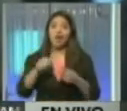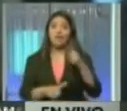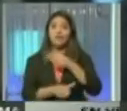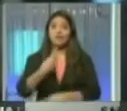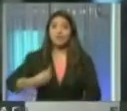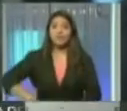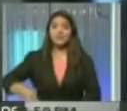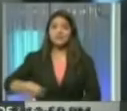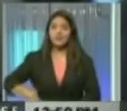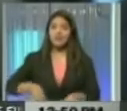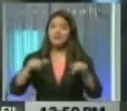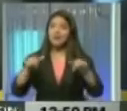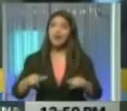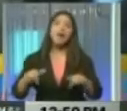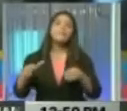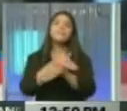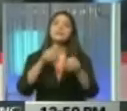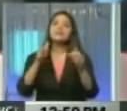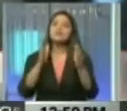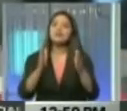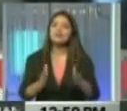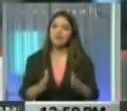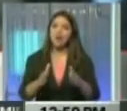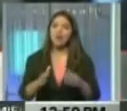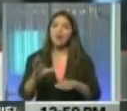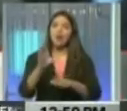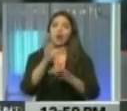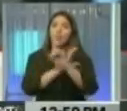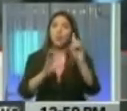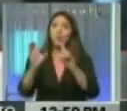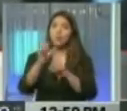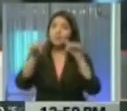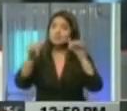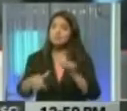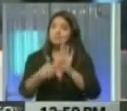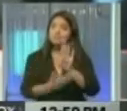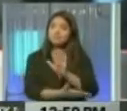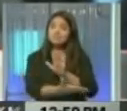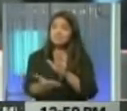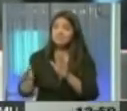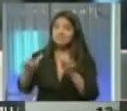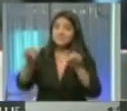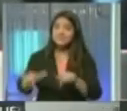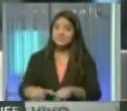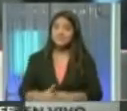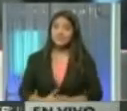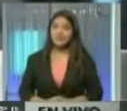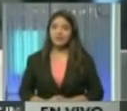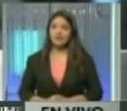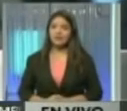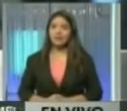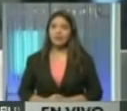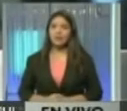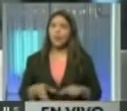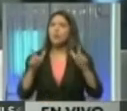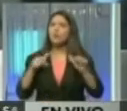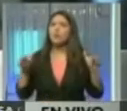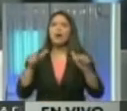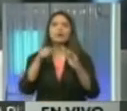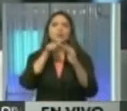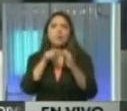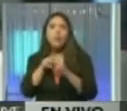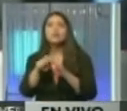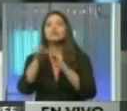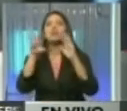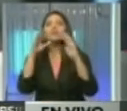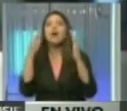vida territorial, desde el Ministerio del Poder Popular para la Cultura, llega acá a Venecia, que es como llegar al corazón del